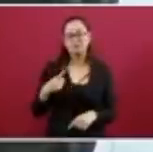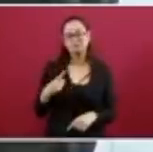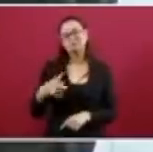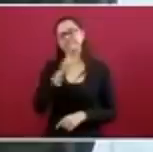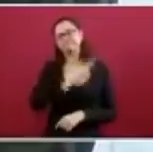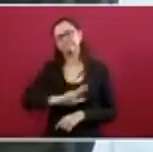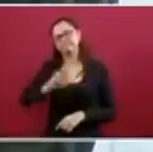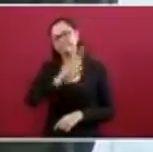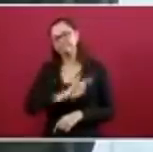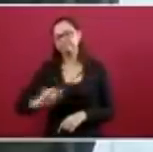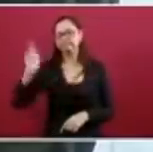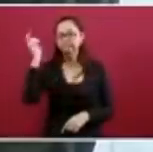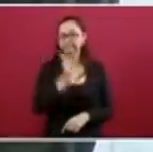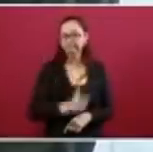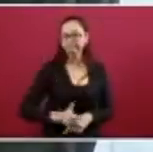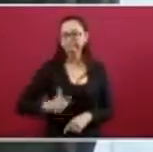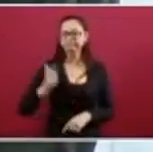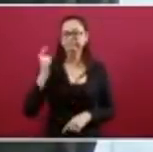Ductos